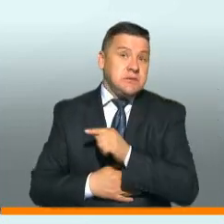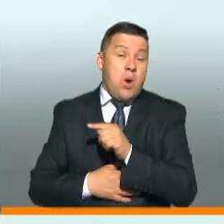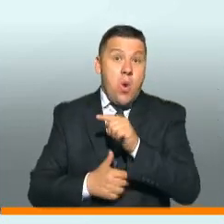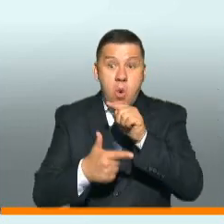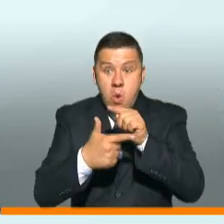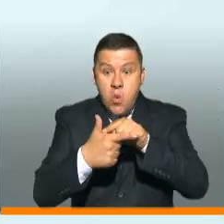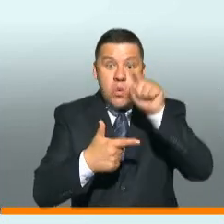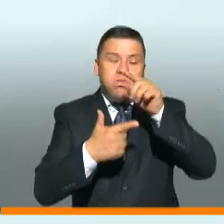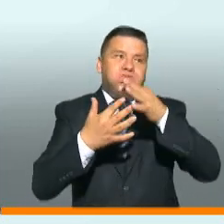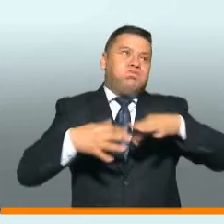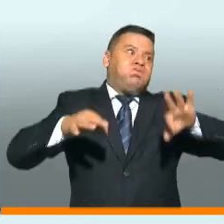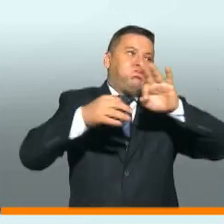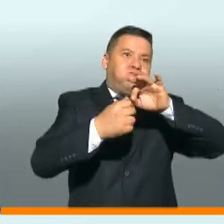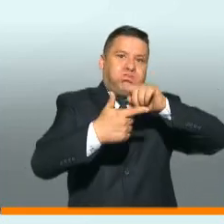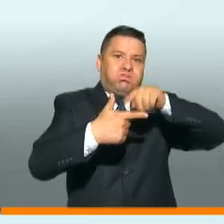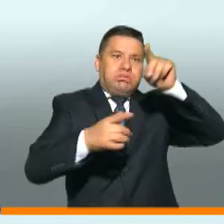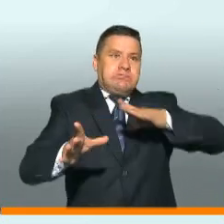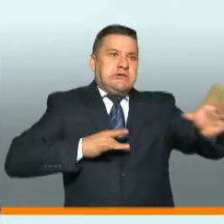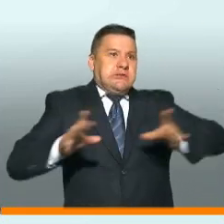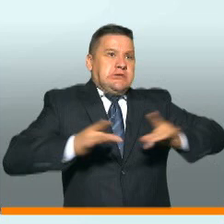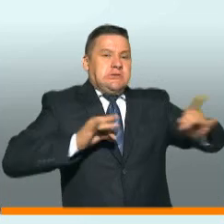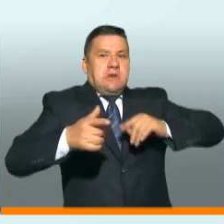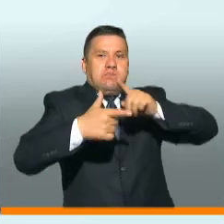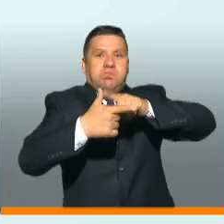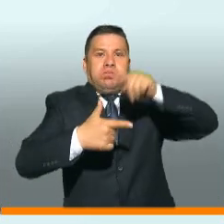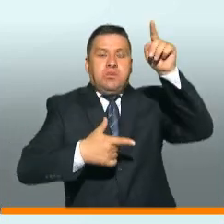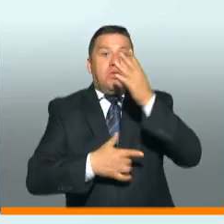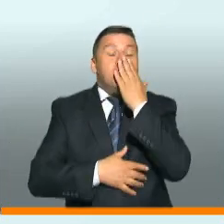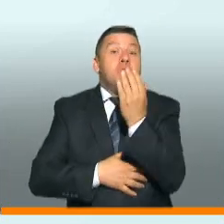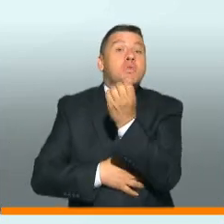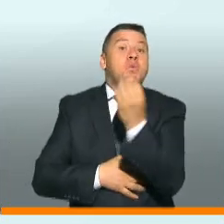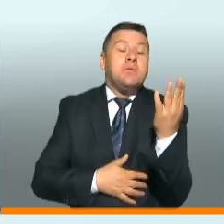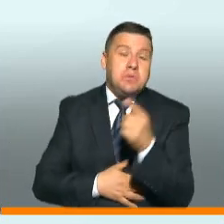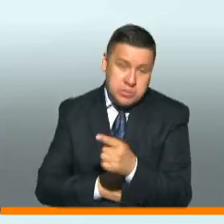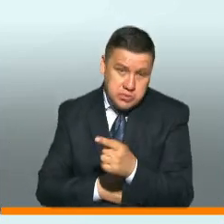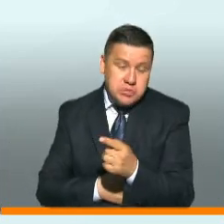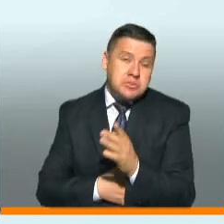pico importante de contagios, con